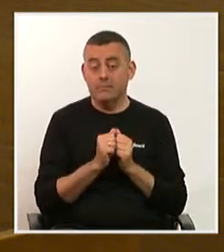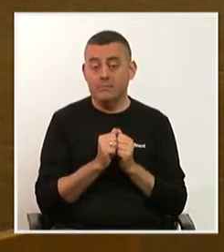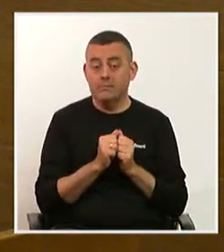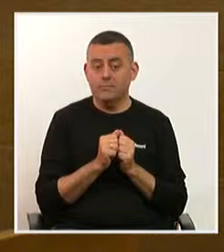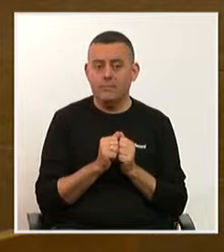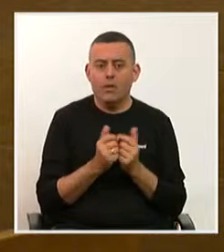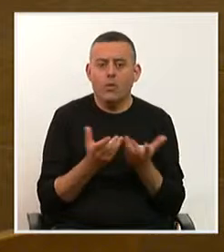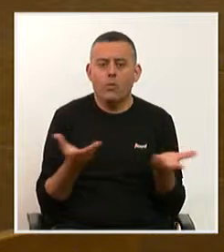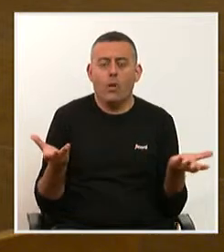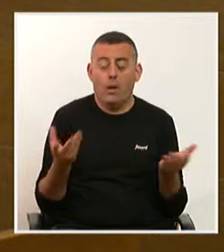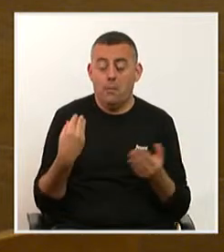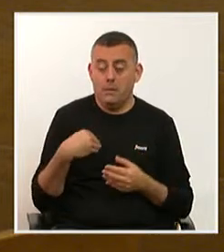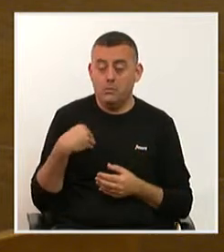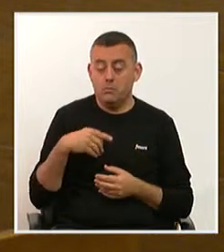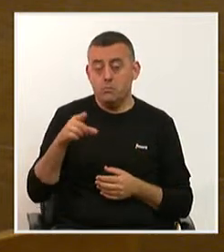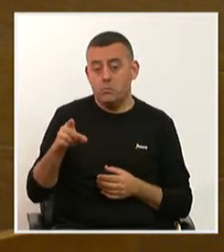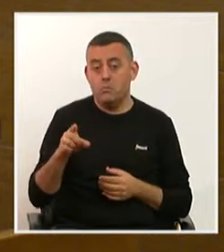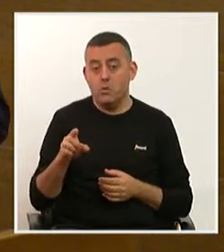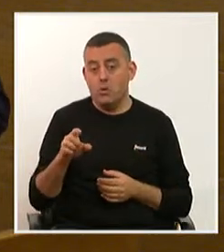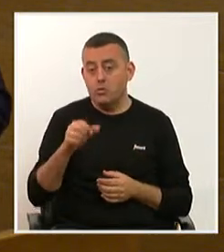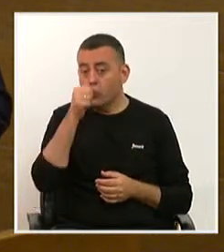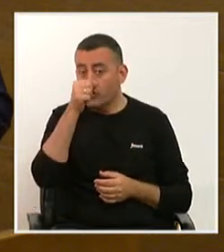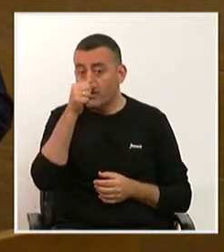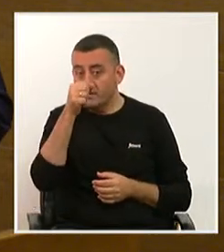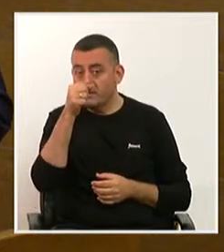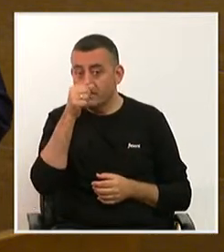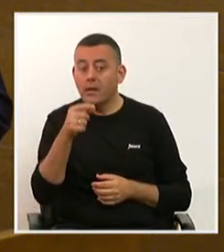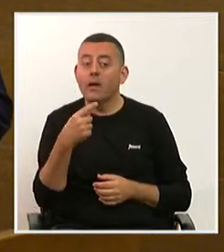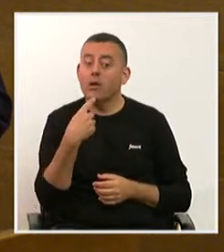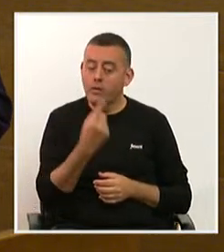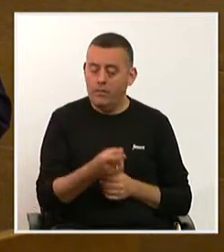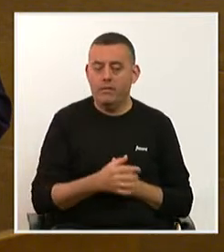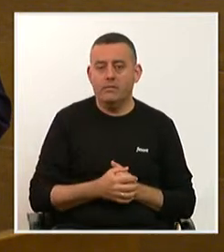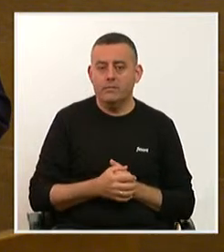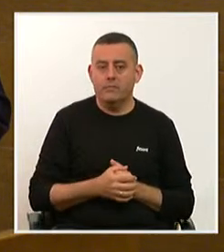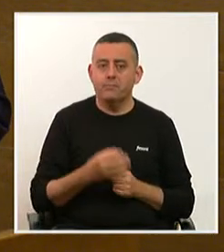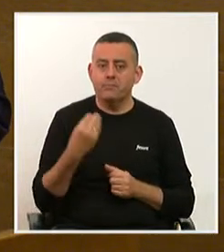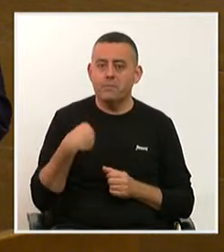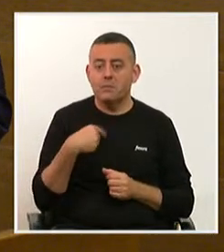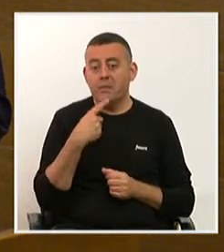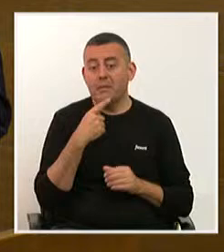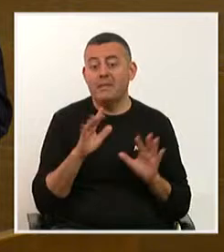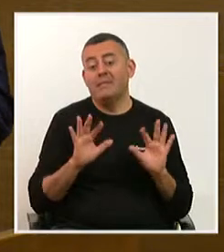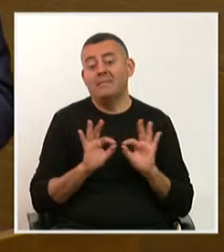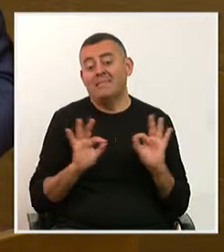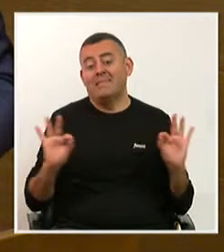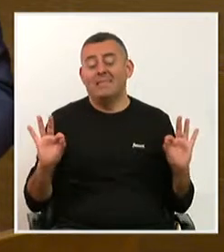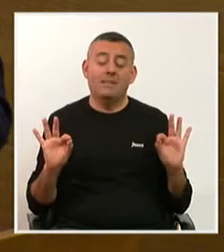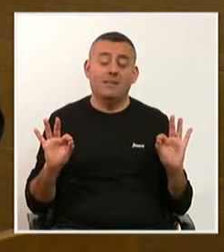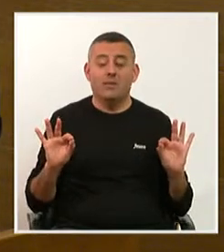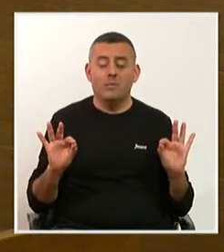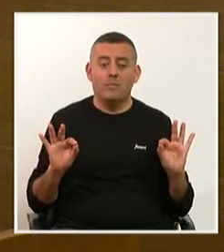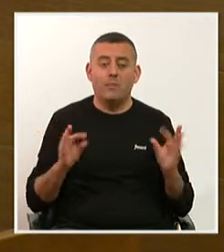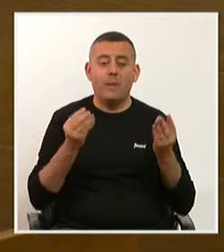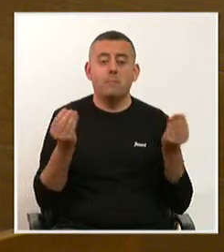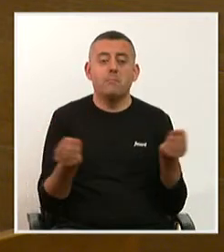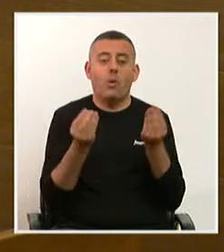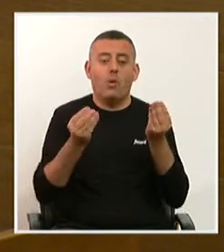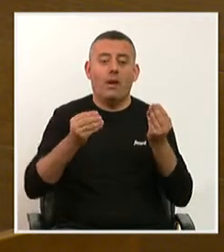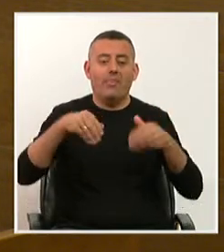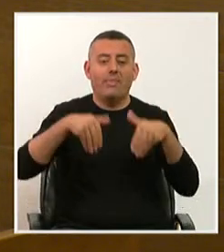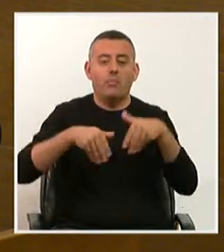esconden bajo el eufemismo de mejoras democráticas señores socialistas termino